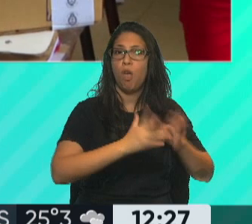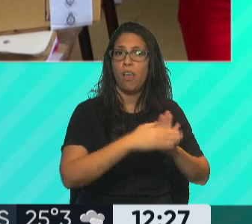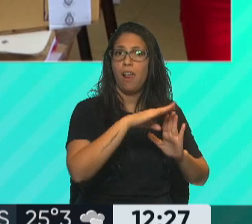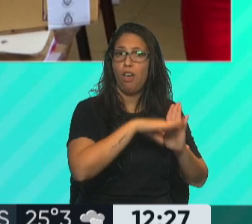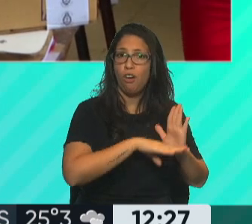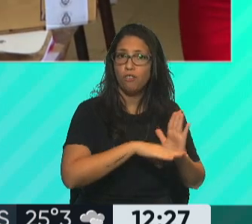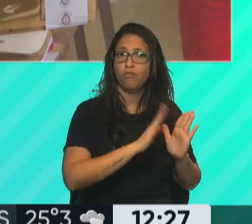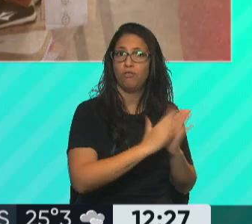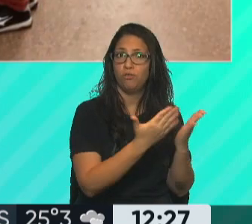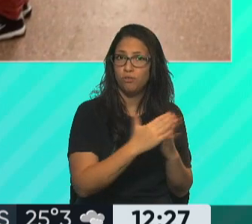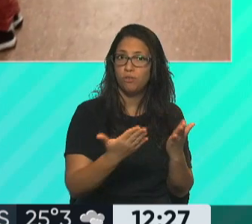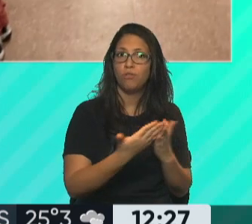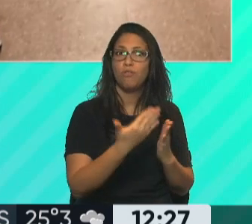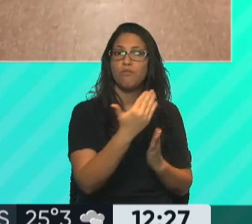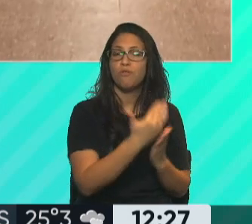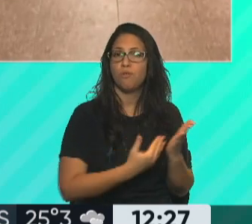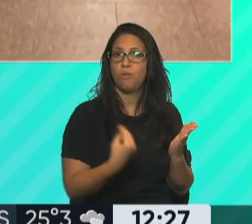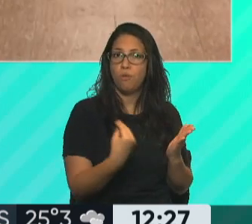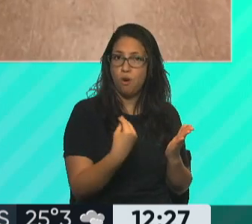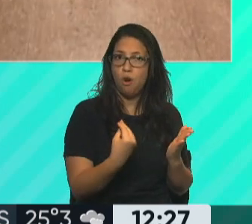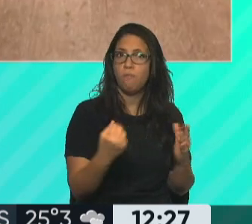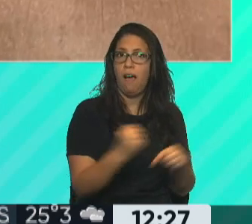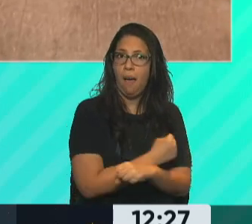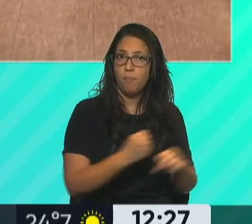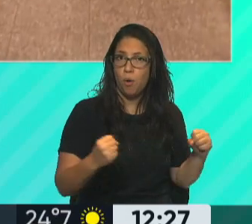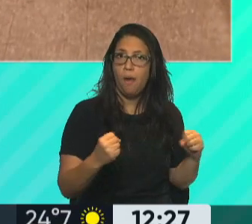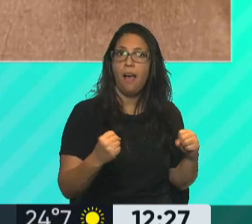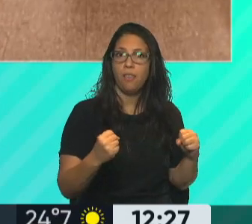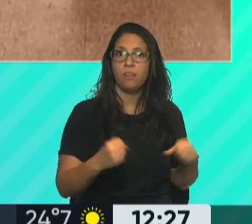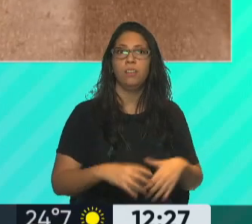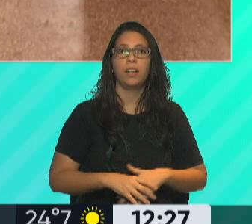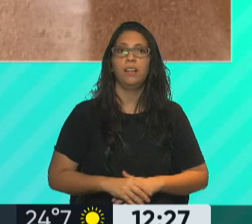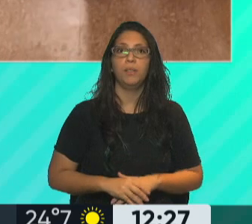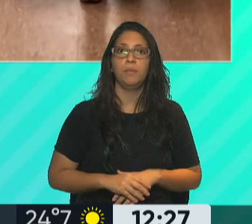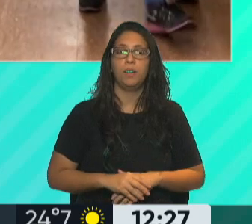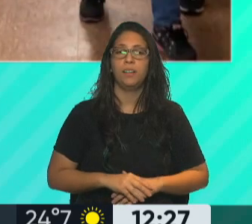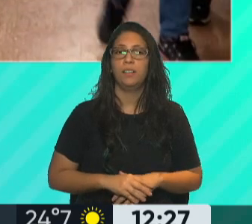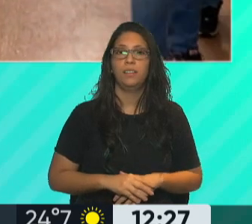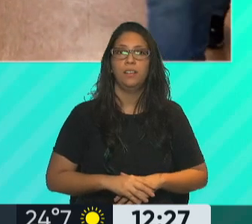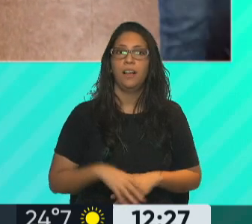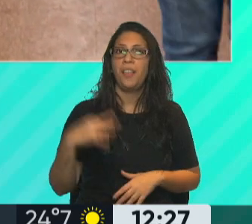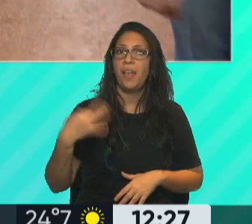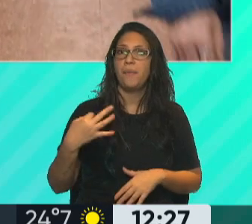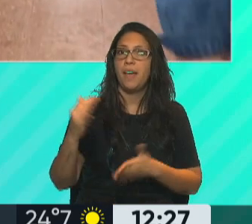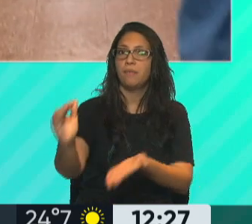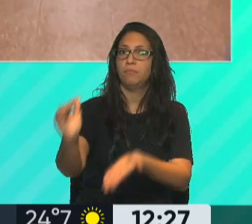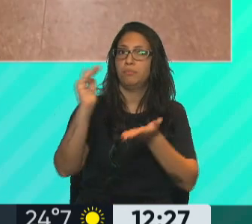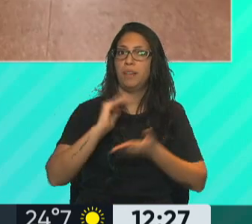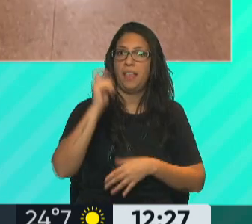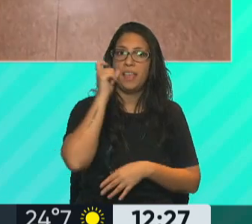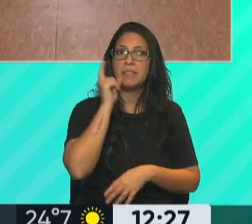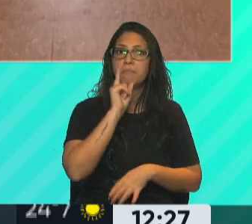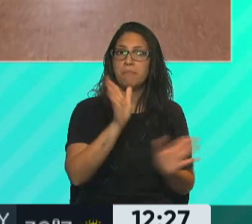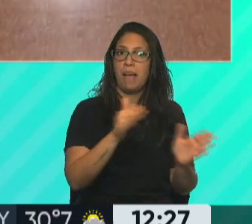de boletas que van a llegar a las mesas de votación el próximo 19 de noviembre, que debían entregar 10.000 paquetes